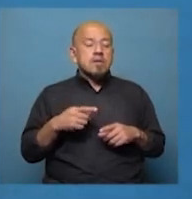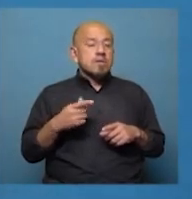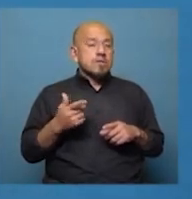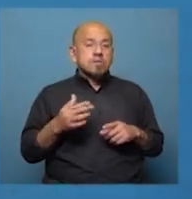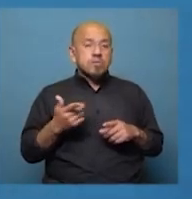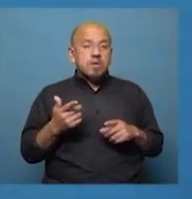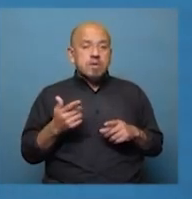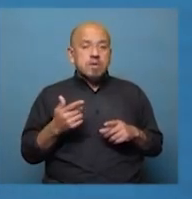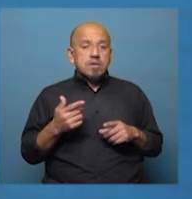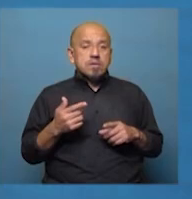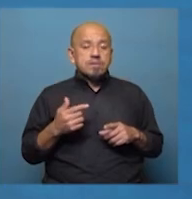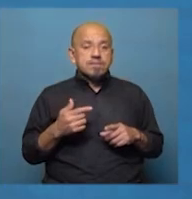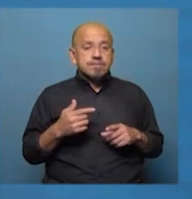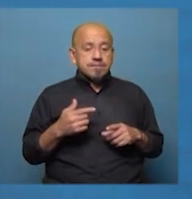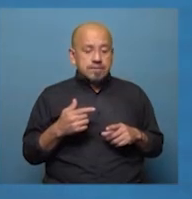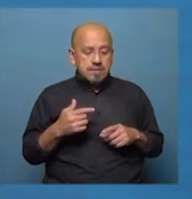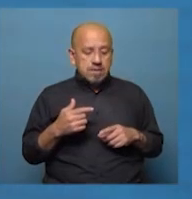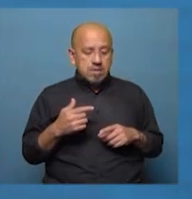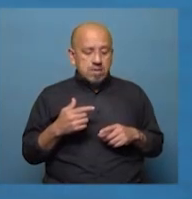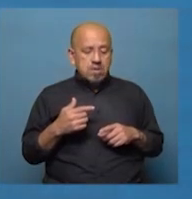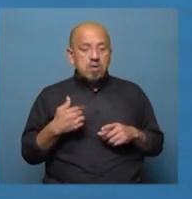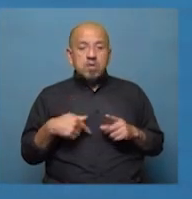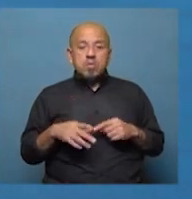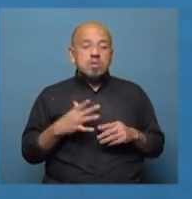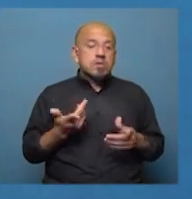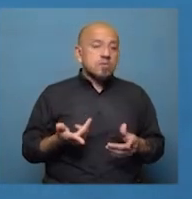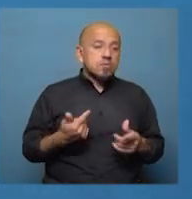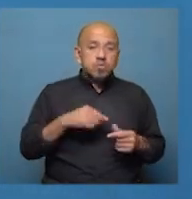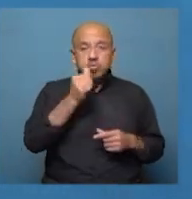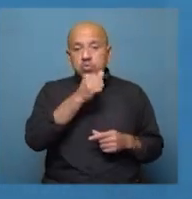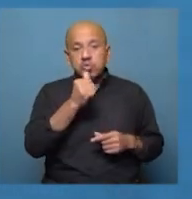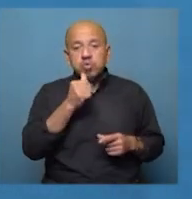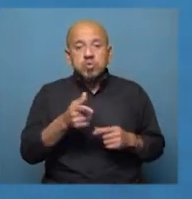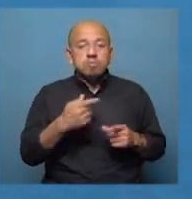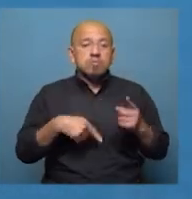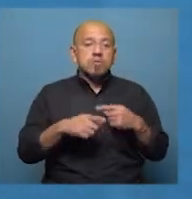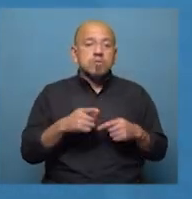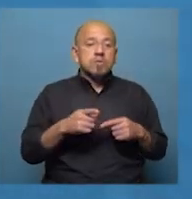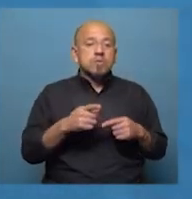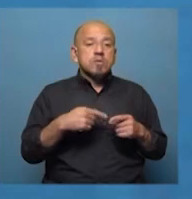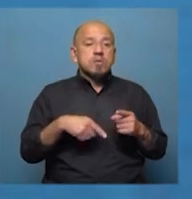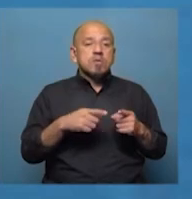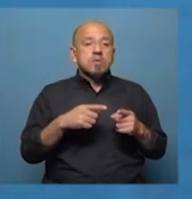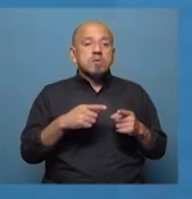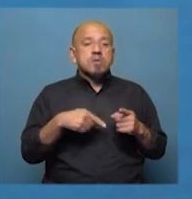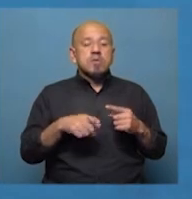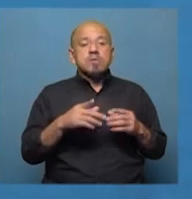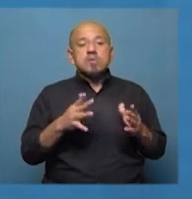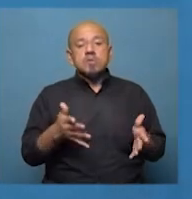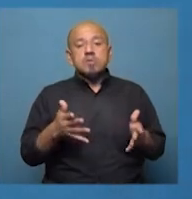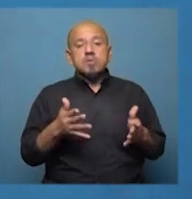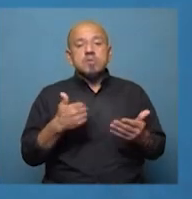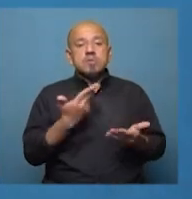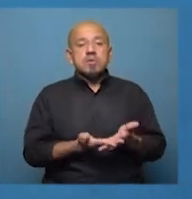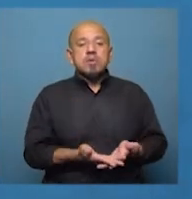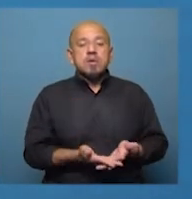tiene la solución que esperaba ni los servicios en ese hospital que además Will estaba planteado